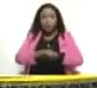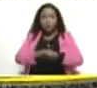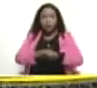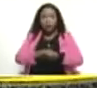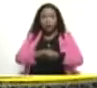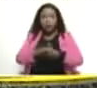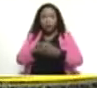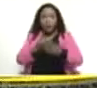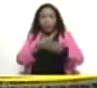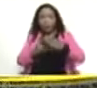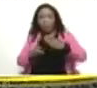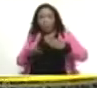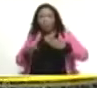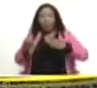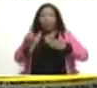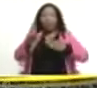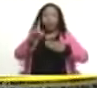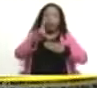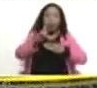diplomático,